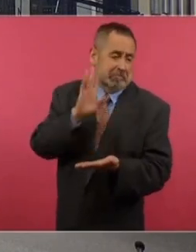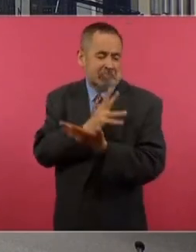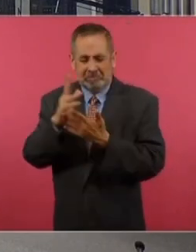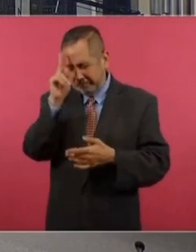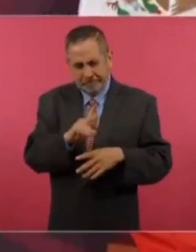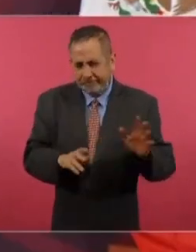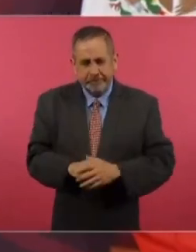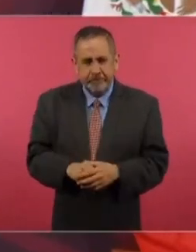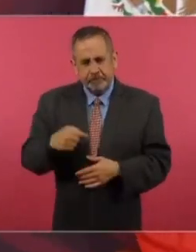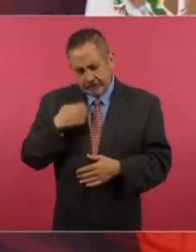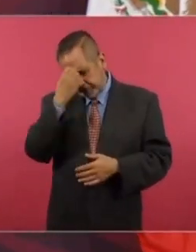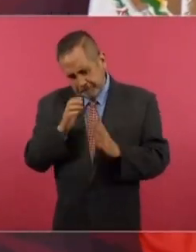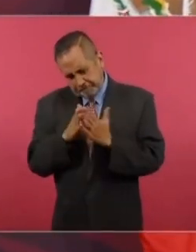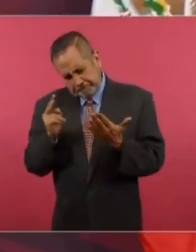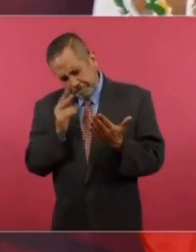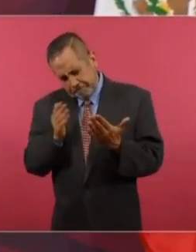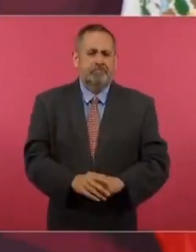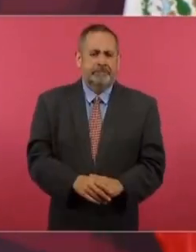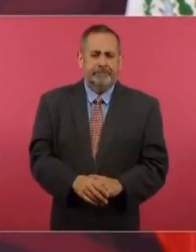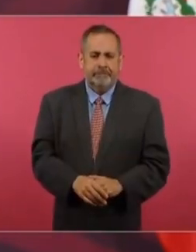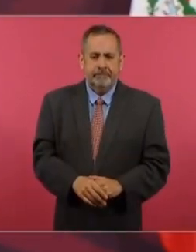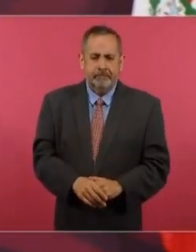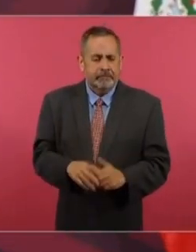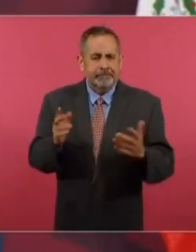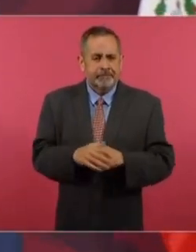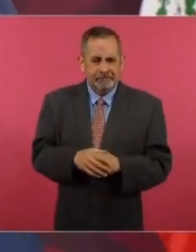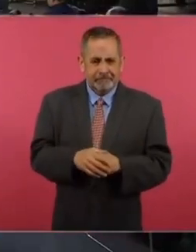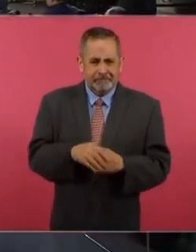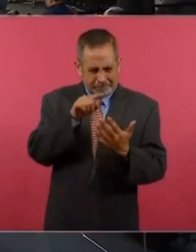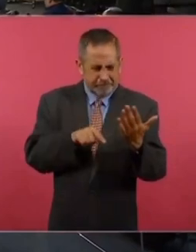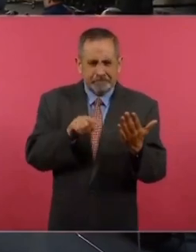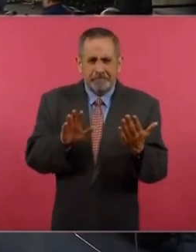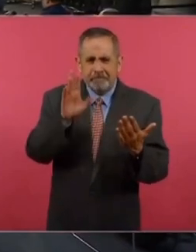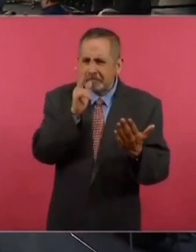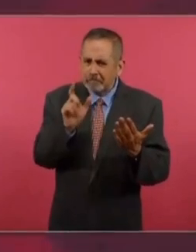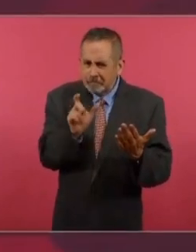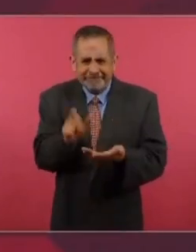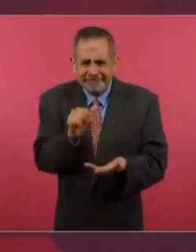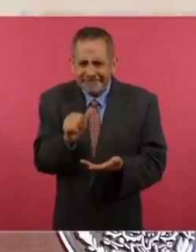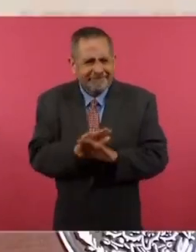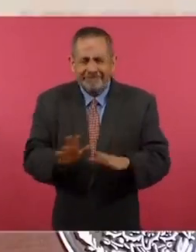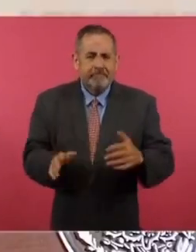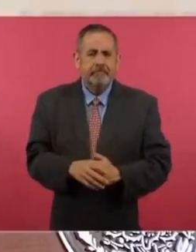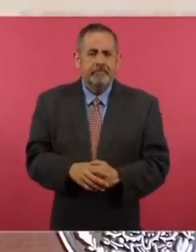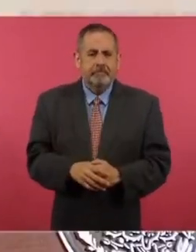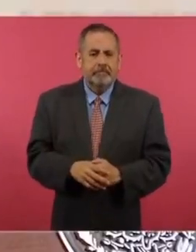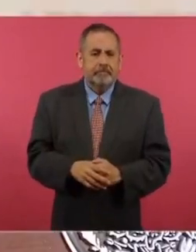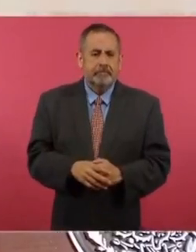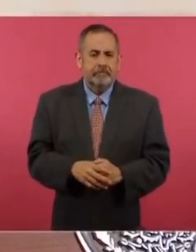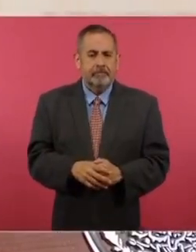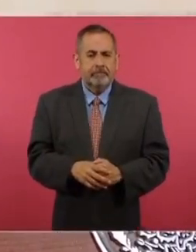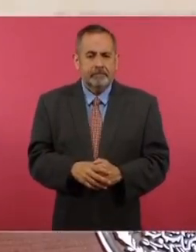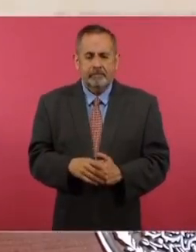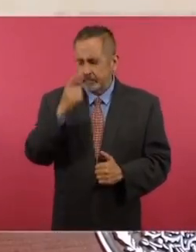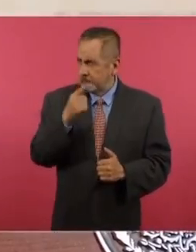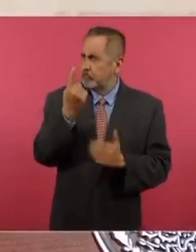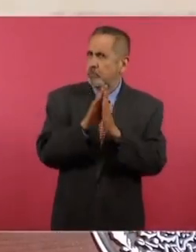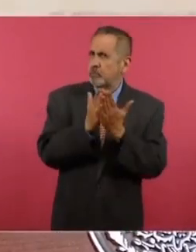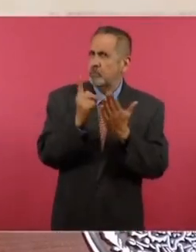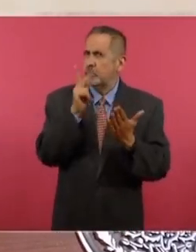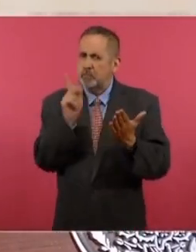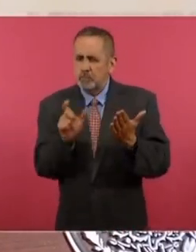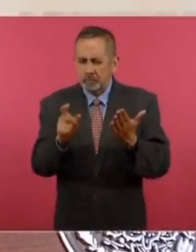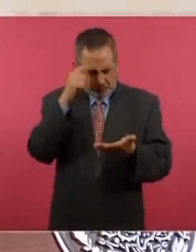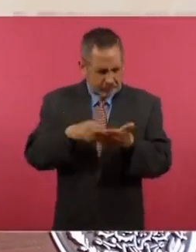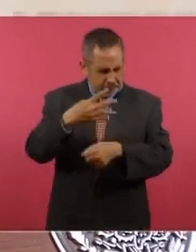Yo he estado revisando los libros, bueno, desde el principio, prácticamente no aparece la palabra comunismo. Aparece en un libro, creo que